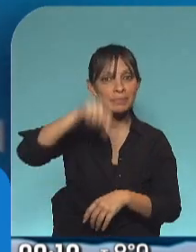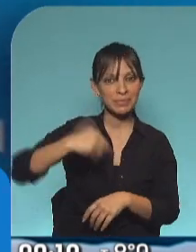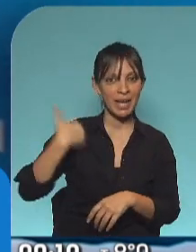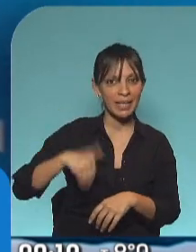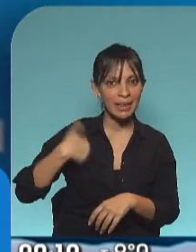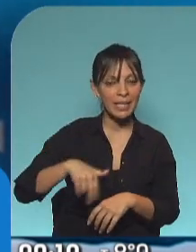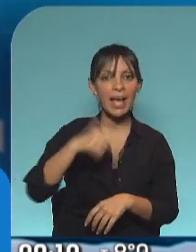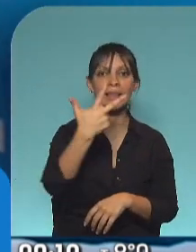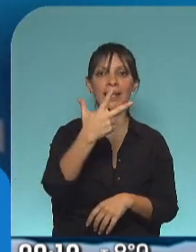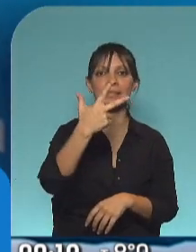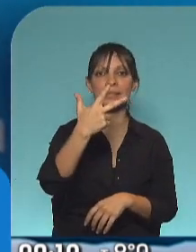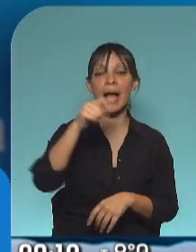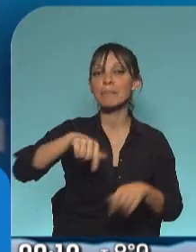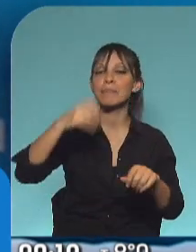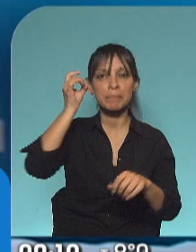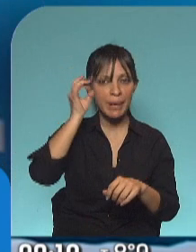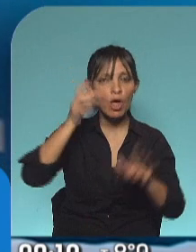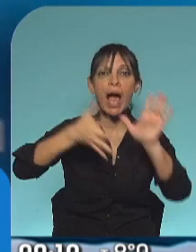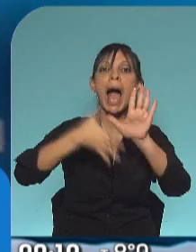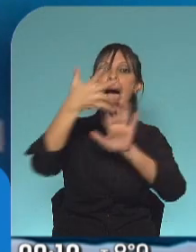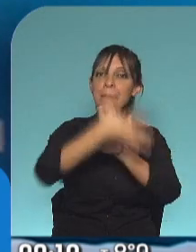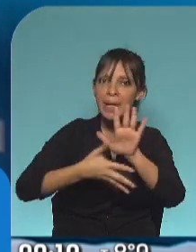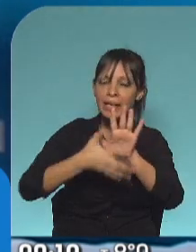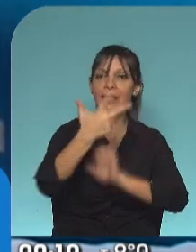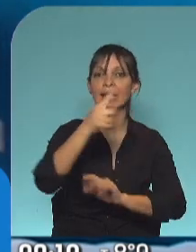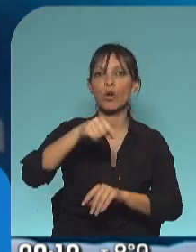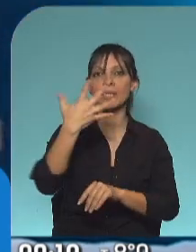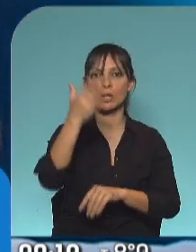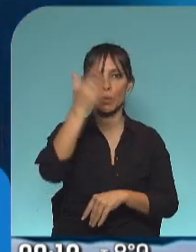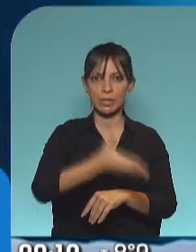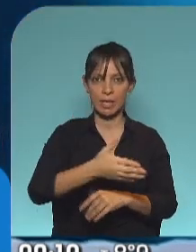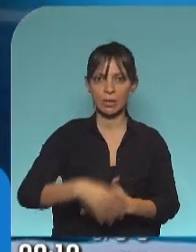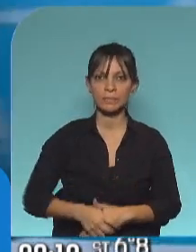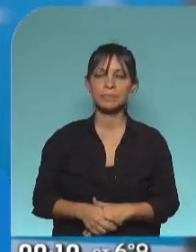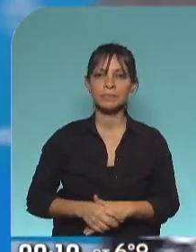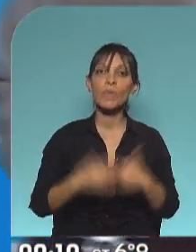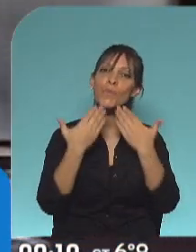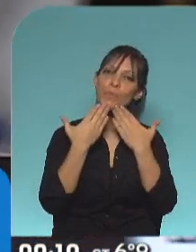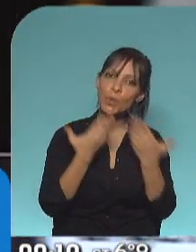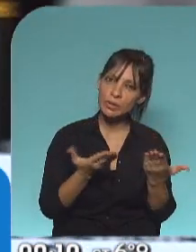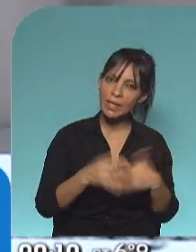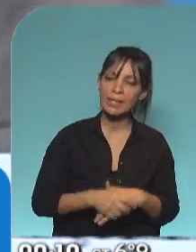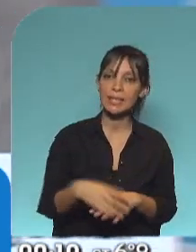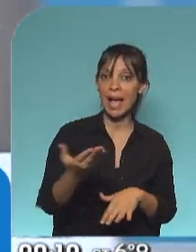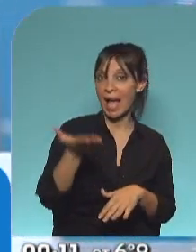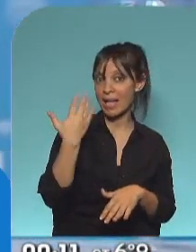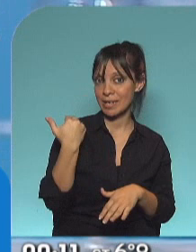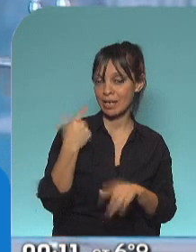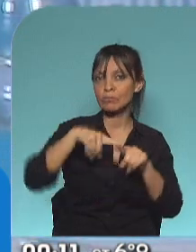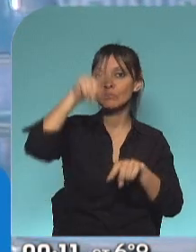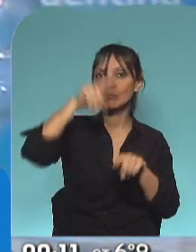es del 3,5%, en América, es del 3,5%. Muchas gracias. En el día de ayer se